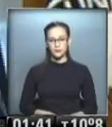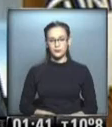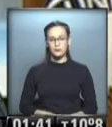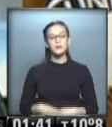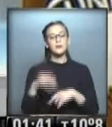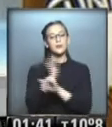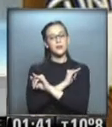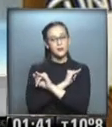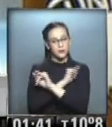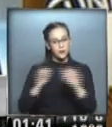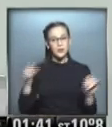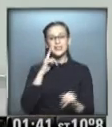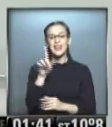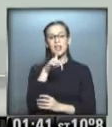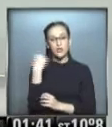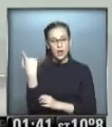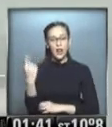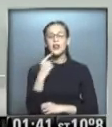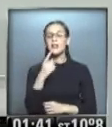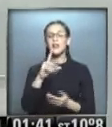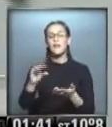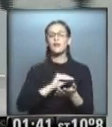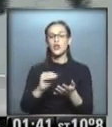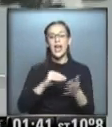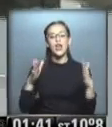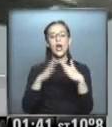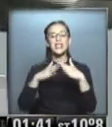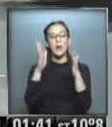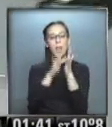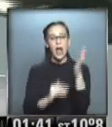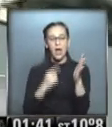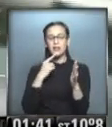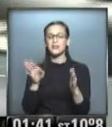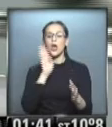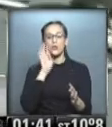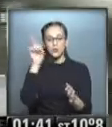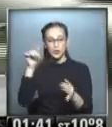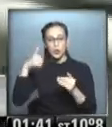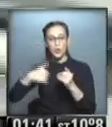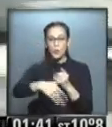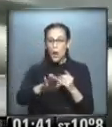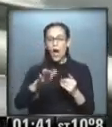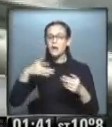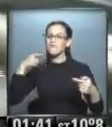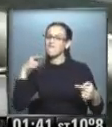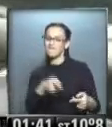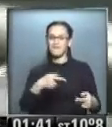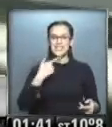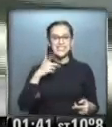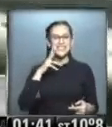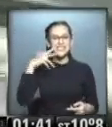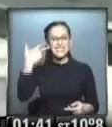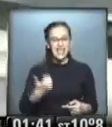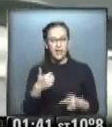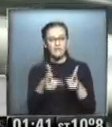La información del ámbito internacional informa que funcionarios de la Casa Blanca advirtieron que los Estados Unidos pondría en marcha una ofensiva con misiles contra